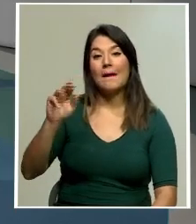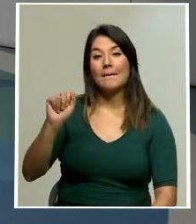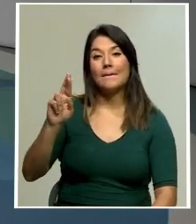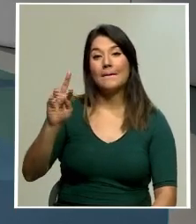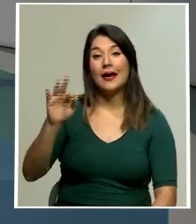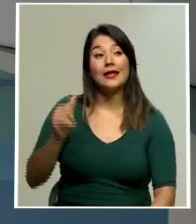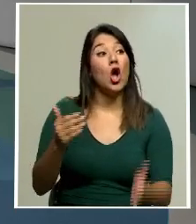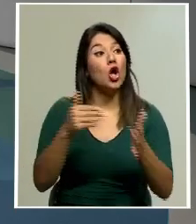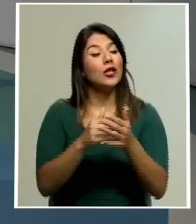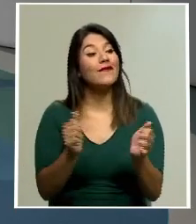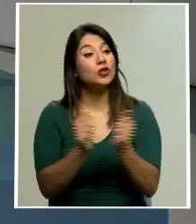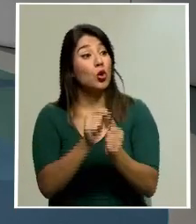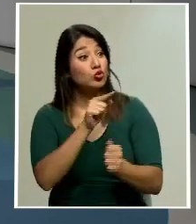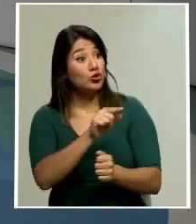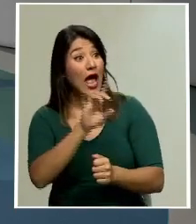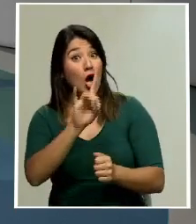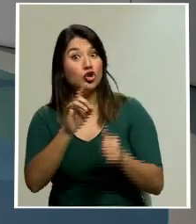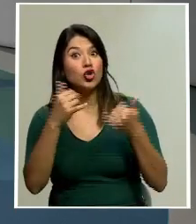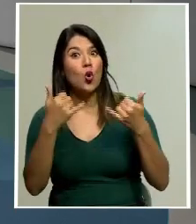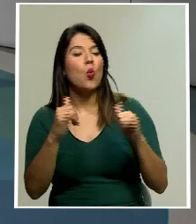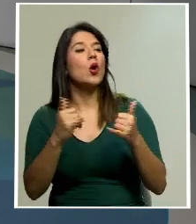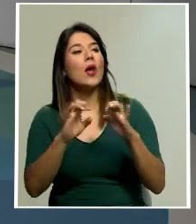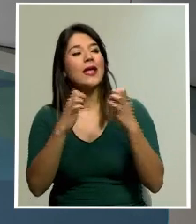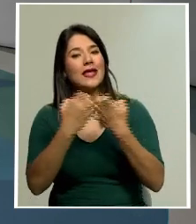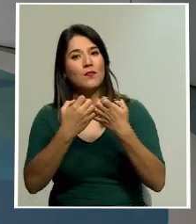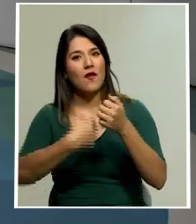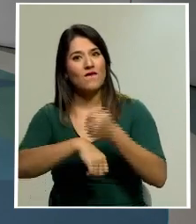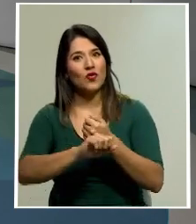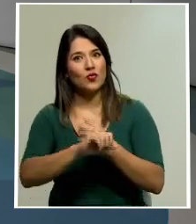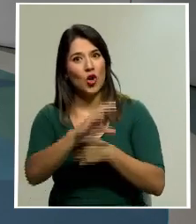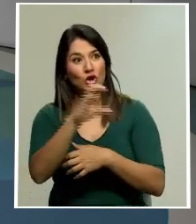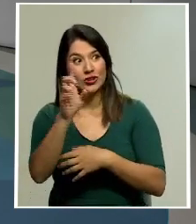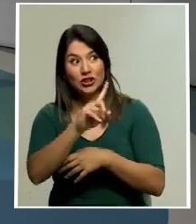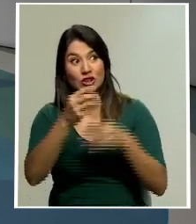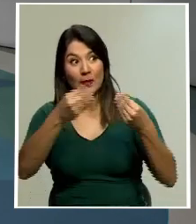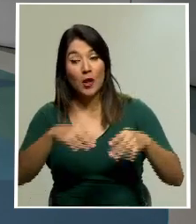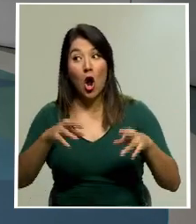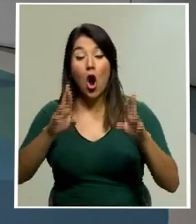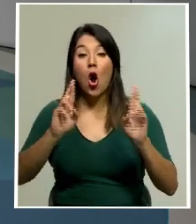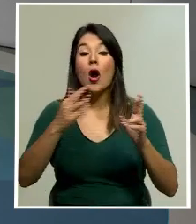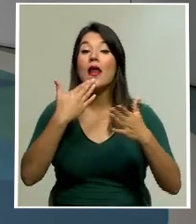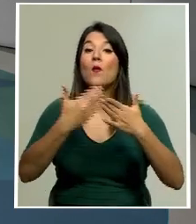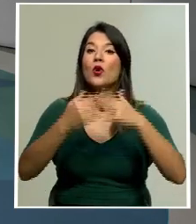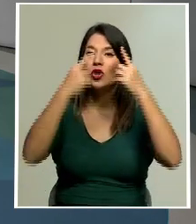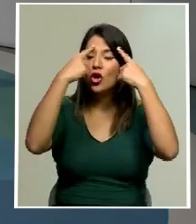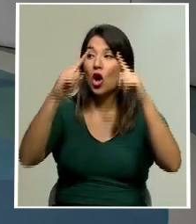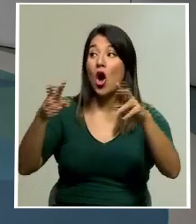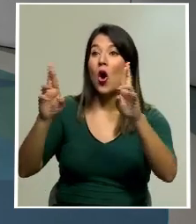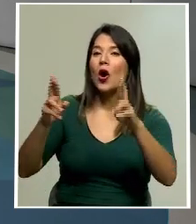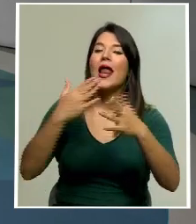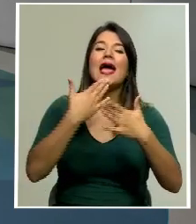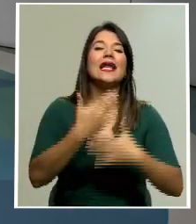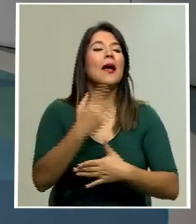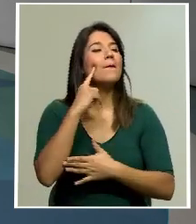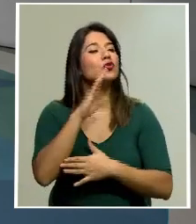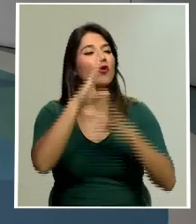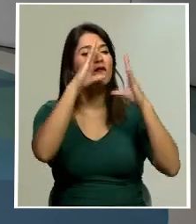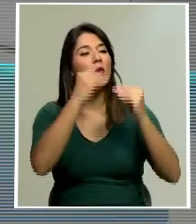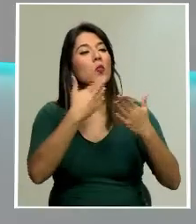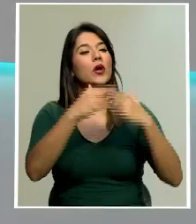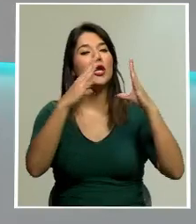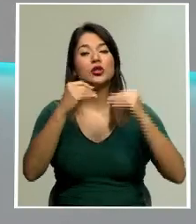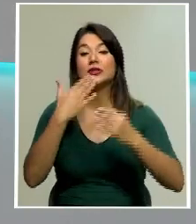ahorita a las 8, el partido de la selección para que no se lo pierda. A esperar buenos resultados, ¿verdad? Ojalá que sí. Gracias, Andrea, por la información. Buenas noches. Buenas